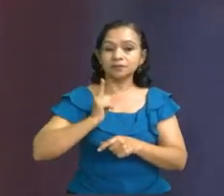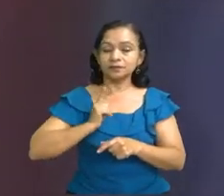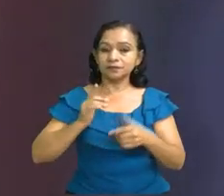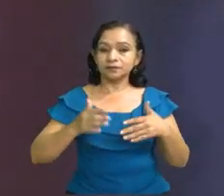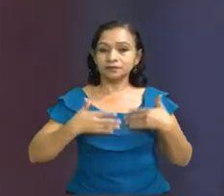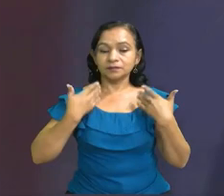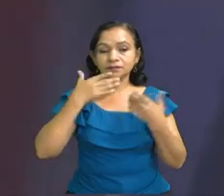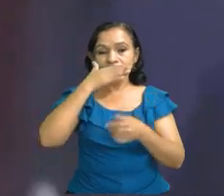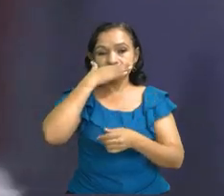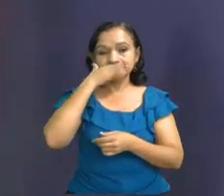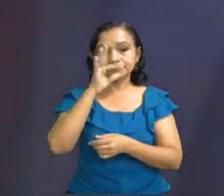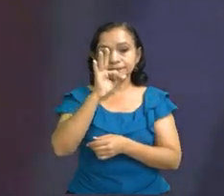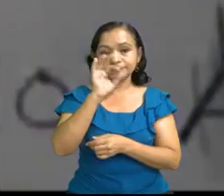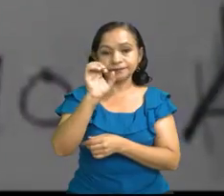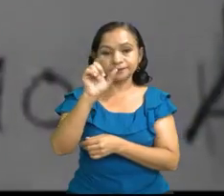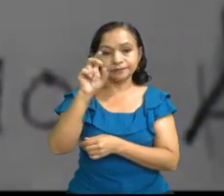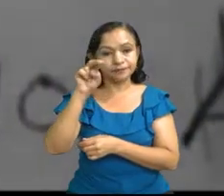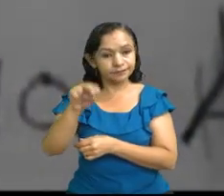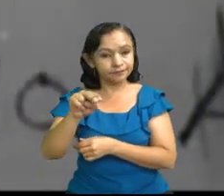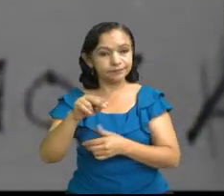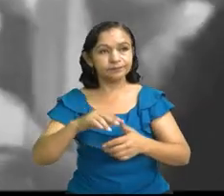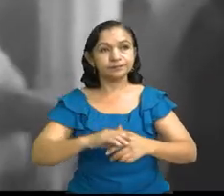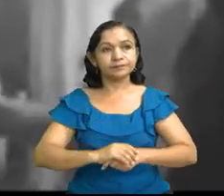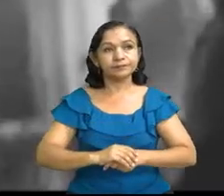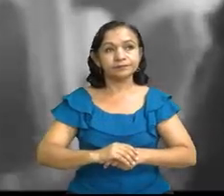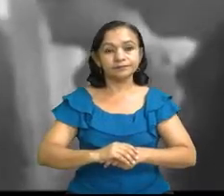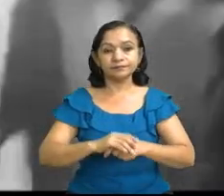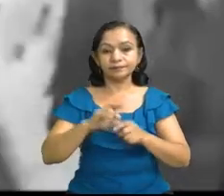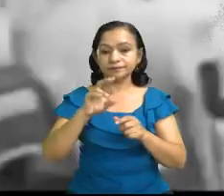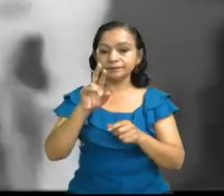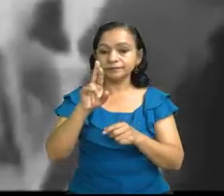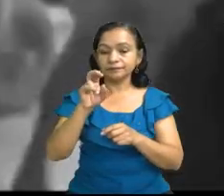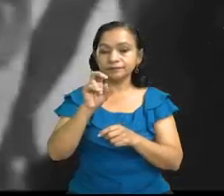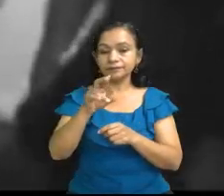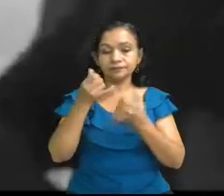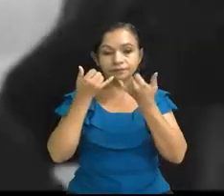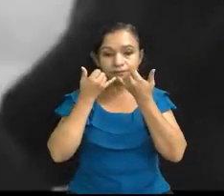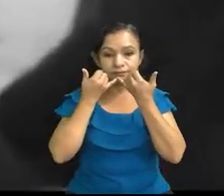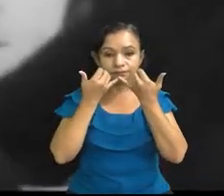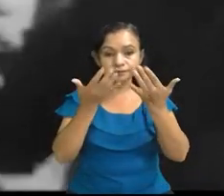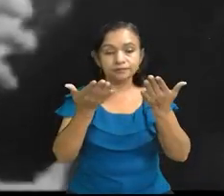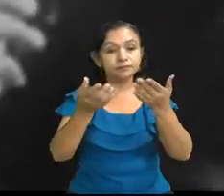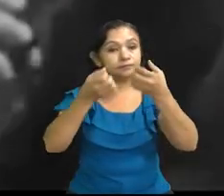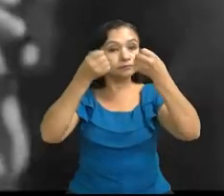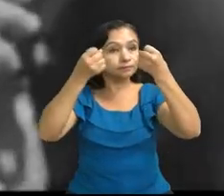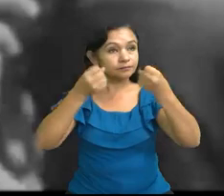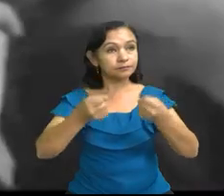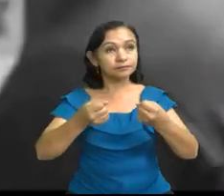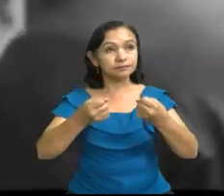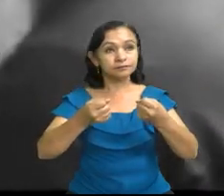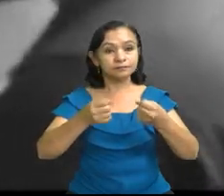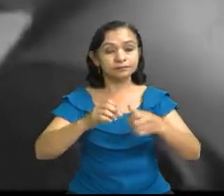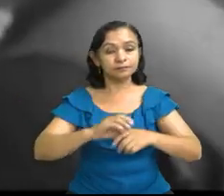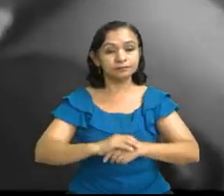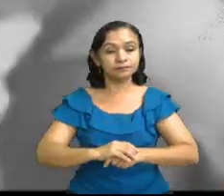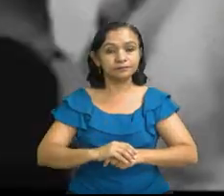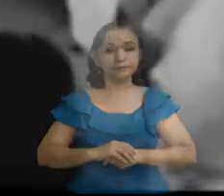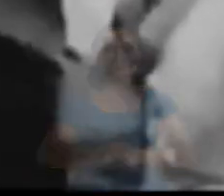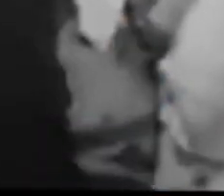el Frente Sandinista de Liberación Nacional. Con cámara de Ronald Ruiz para el canal parlamentario, les informó Miguel Carranza